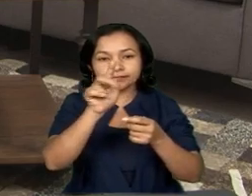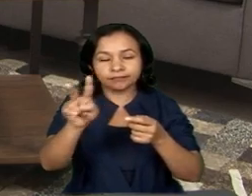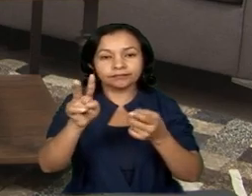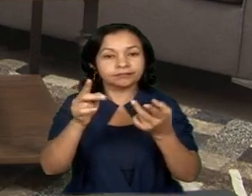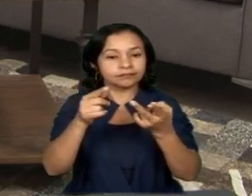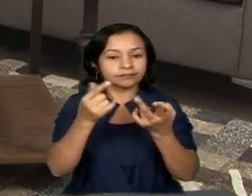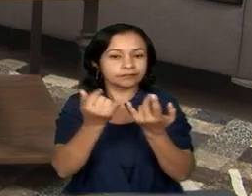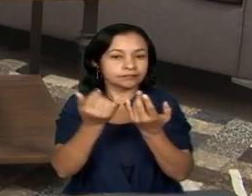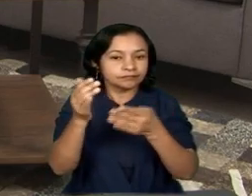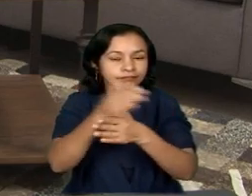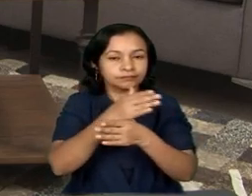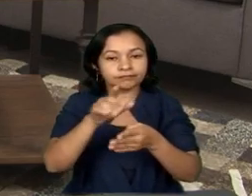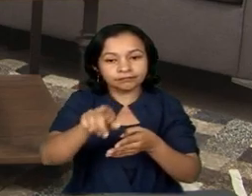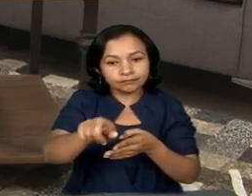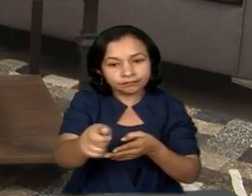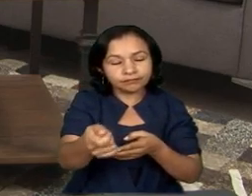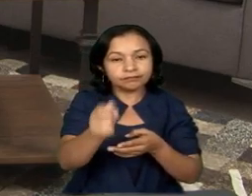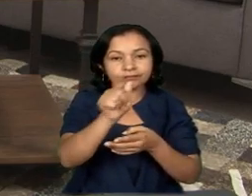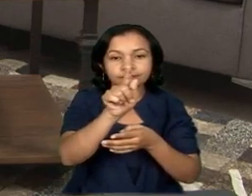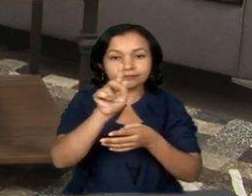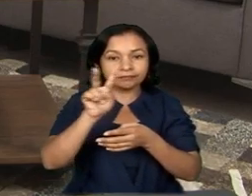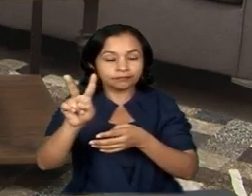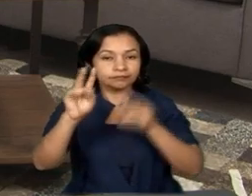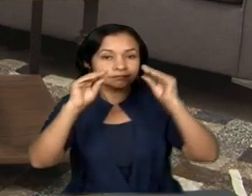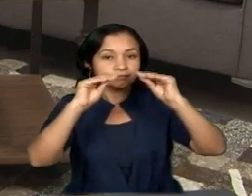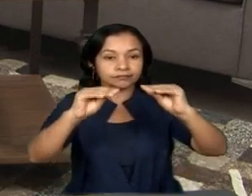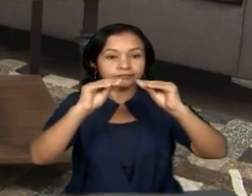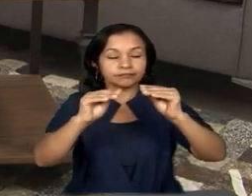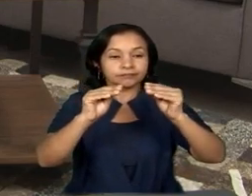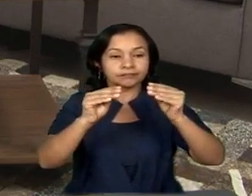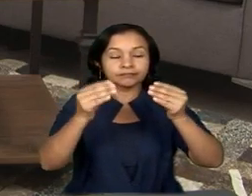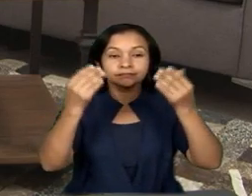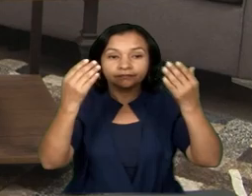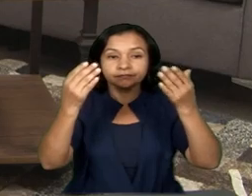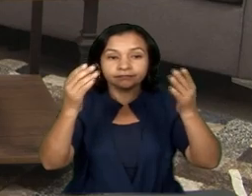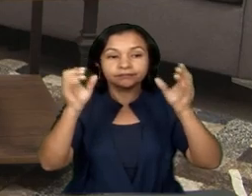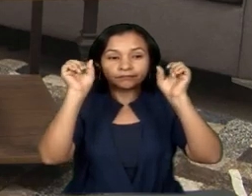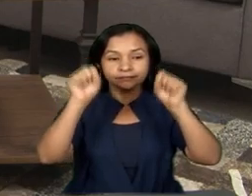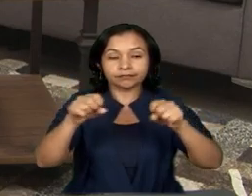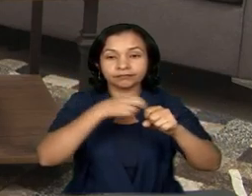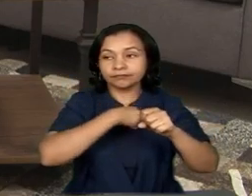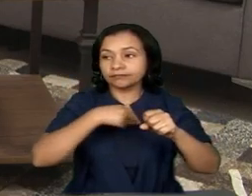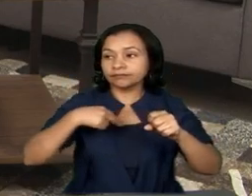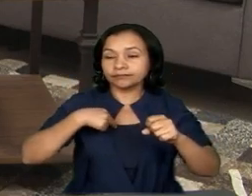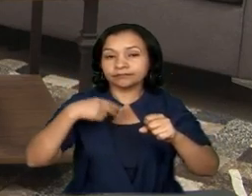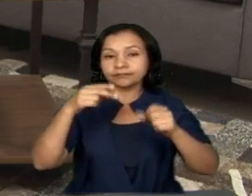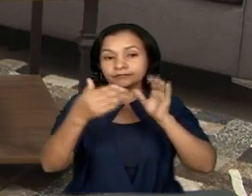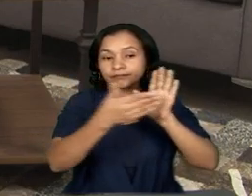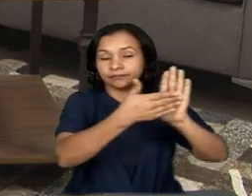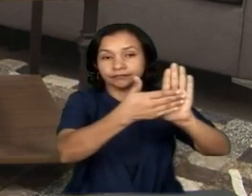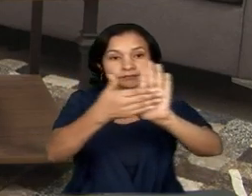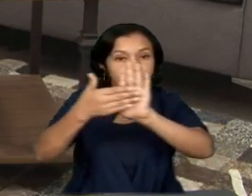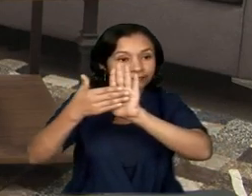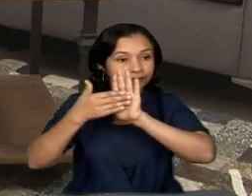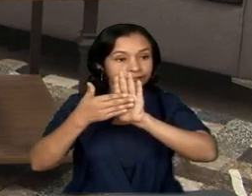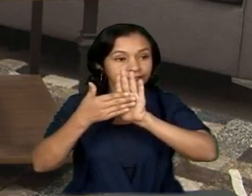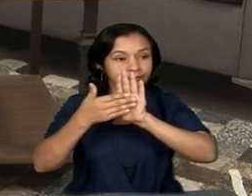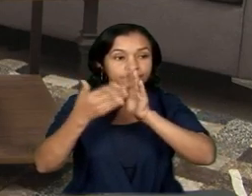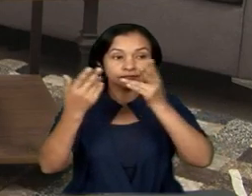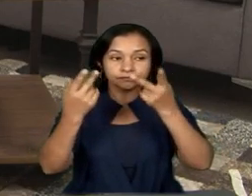porque también hay programas de radio, claro. También hay otros modelos educativos que son convencionales y que se han ido fusionando dentro de ese modelo y que sin duda